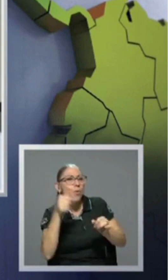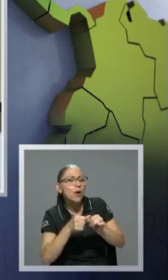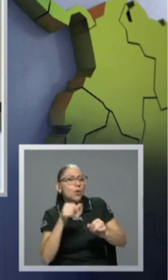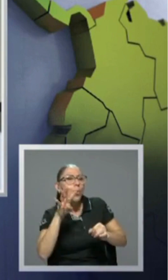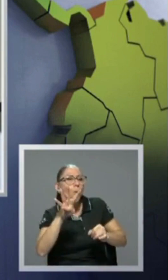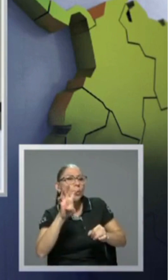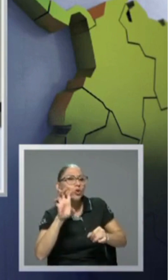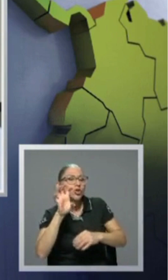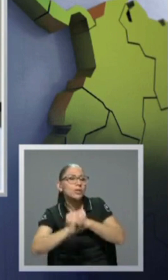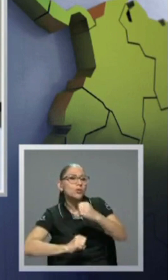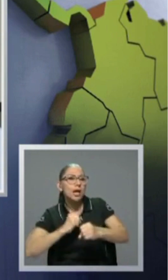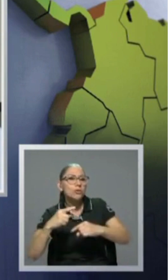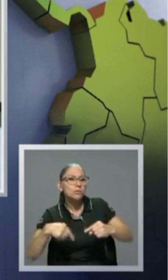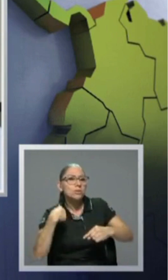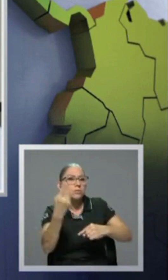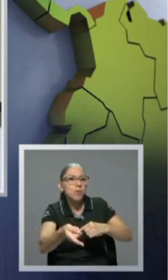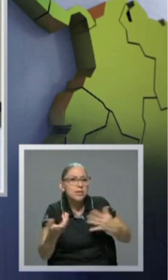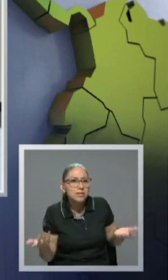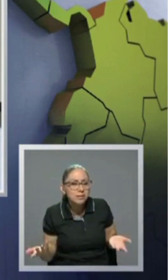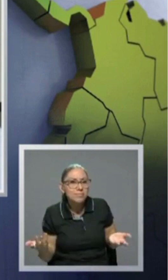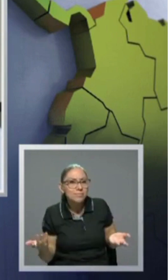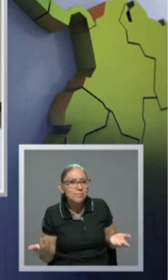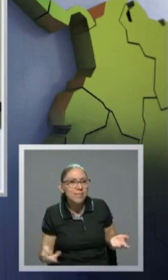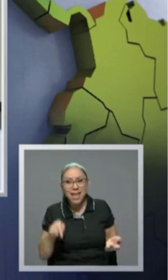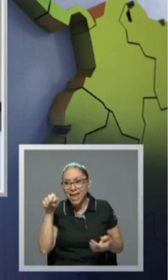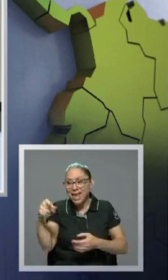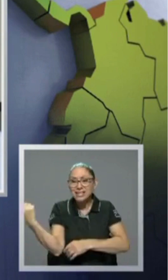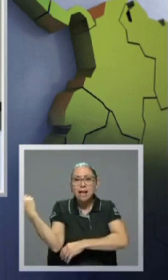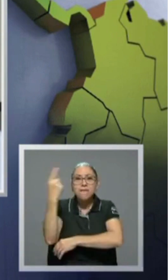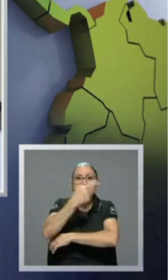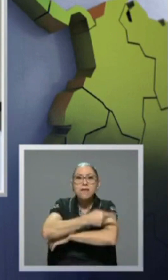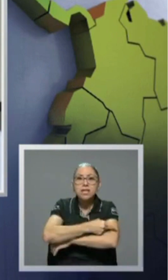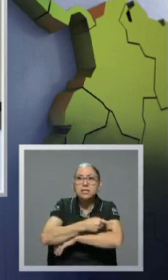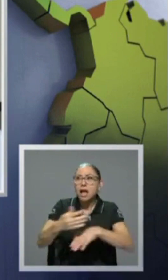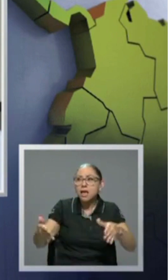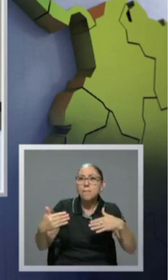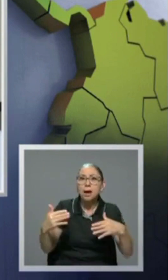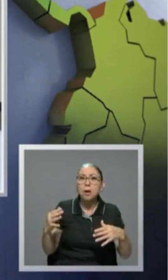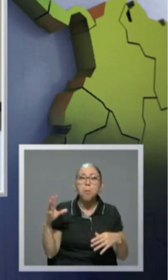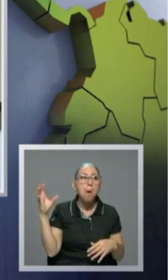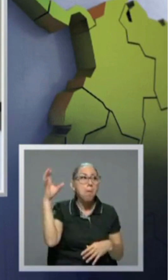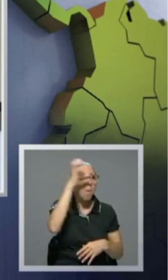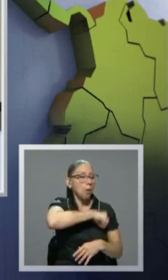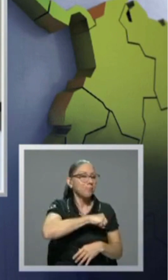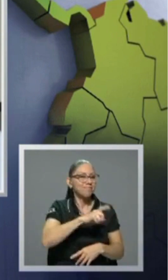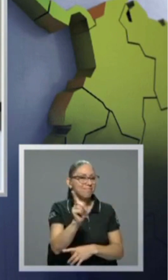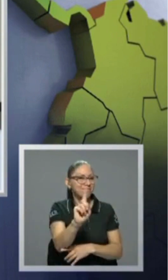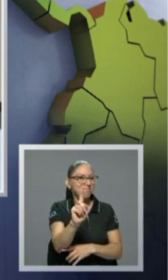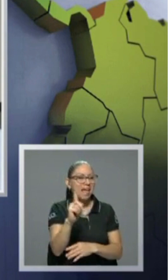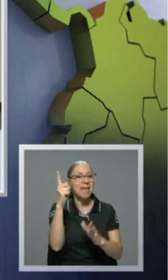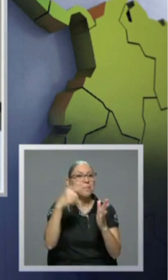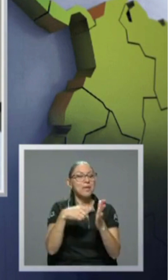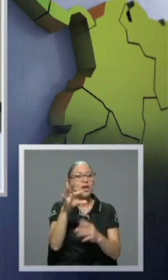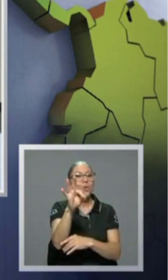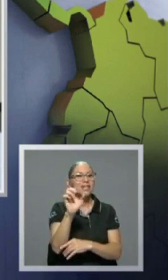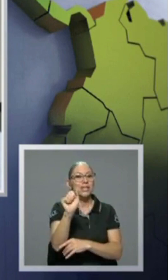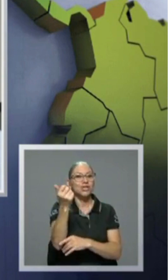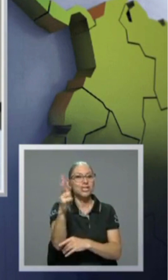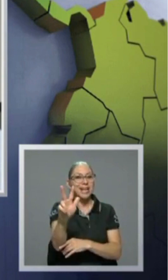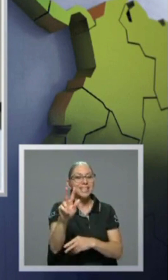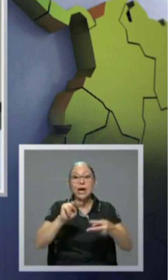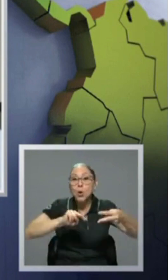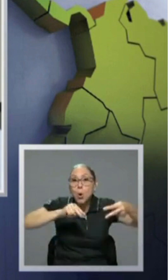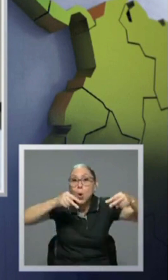Entonces, pues esta fecha no pasó inadvertida en Panamá. En 1913, por el contrario,